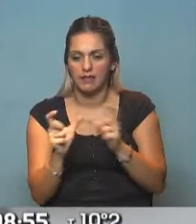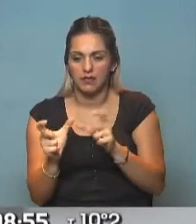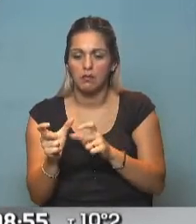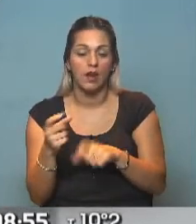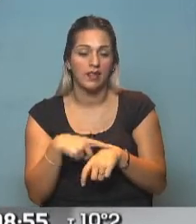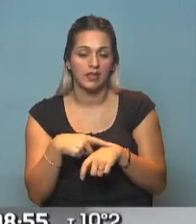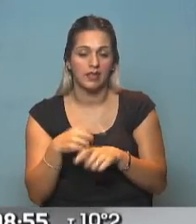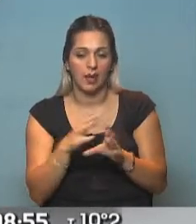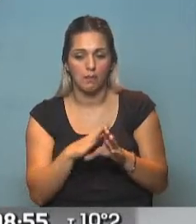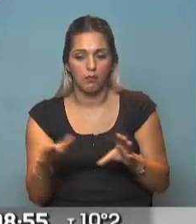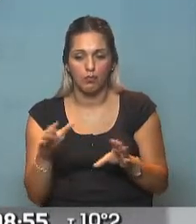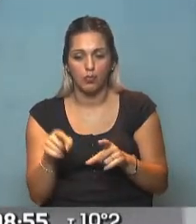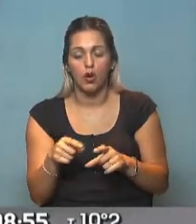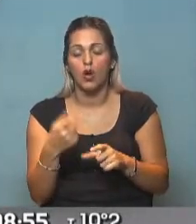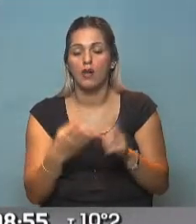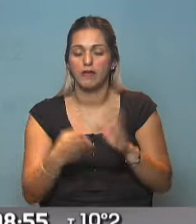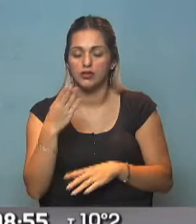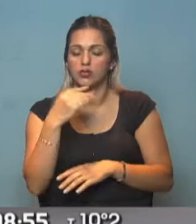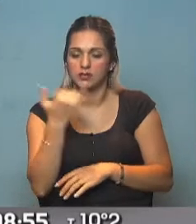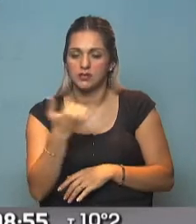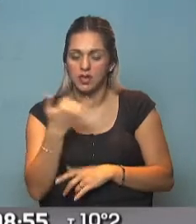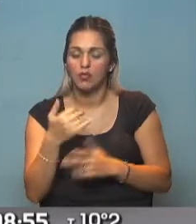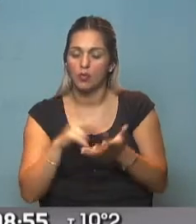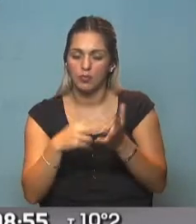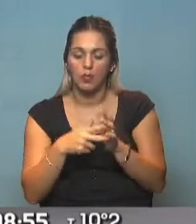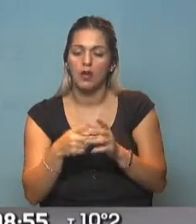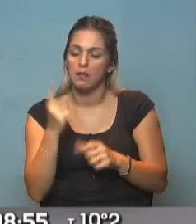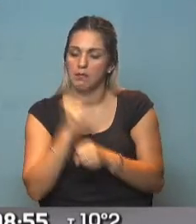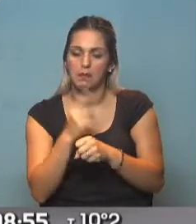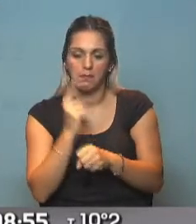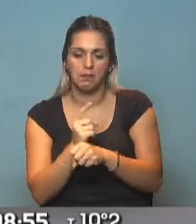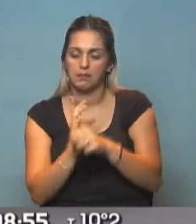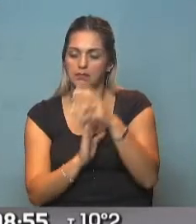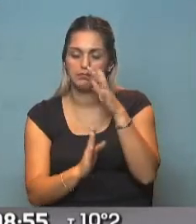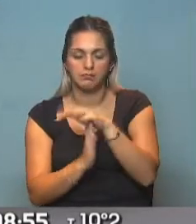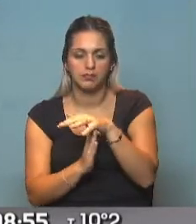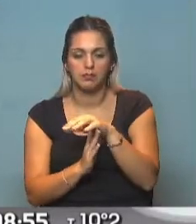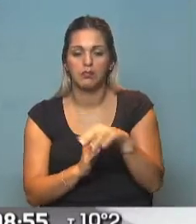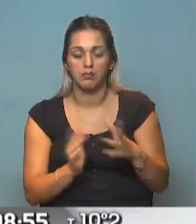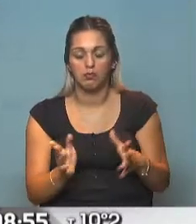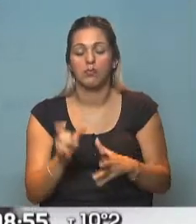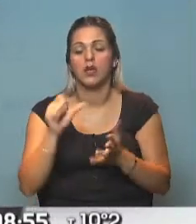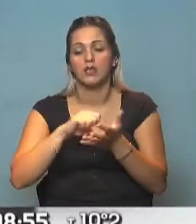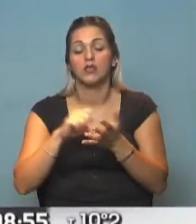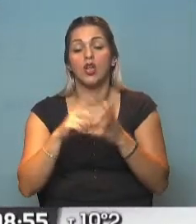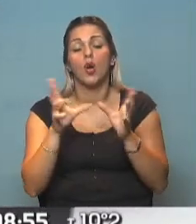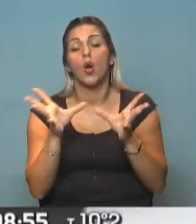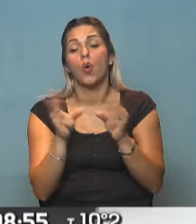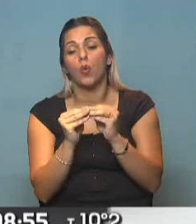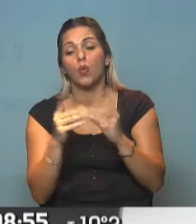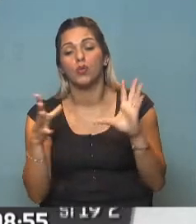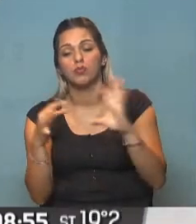tiempo hoy la inflación es un problema que se mantiene como el principal problema en el país y eso está asociado obviamente a